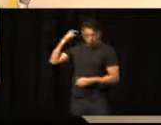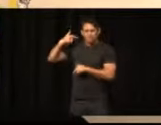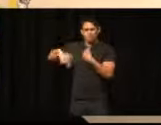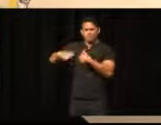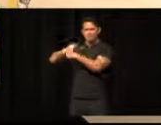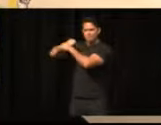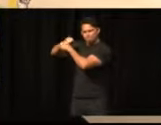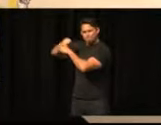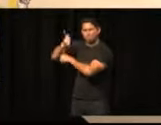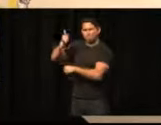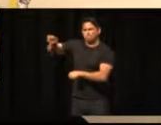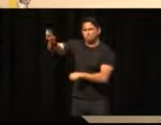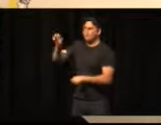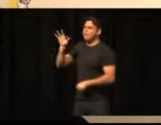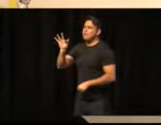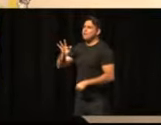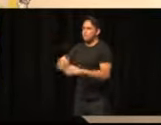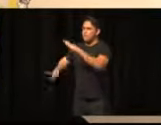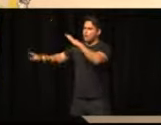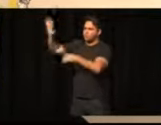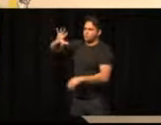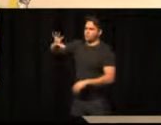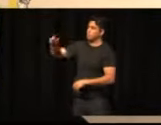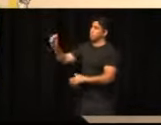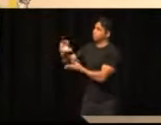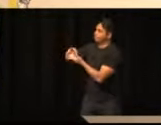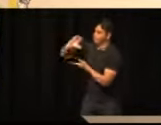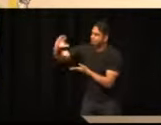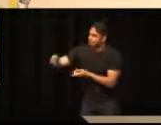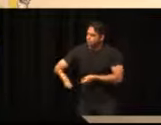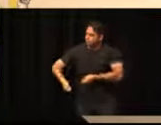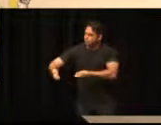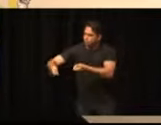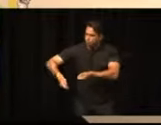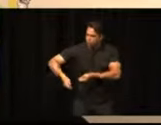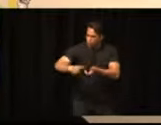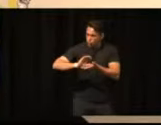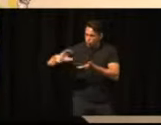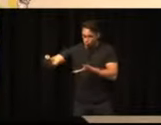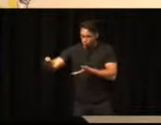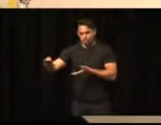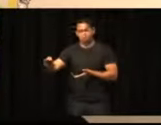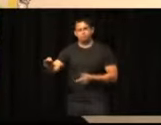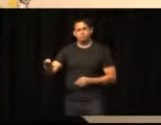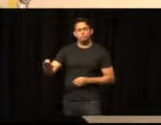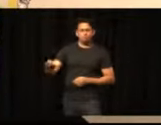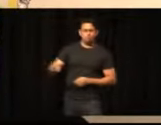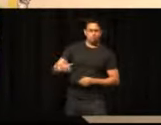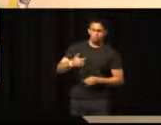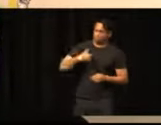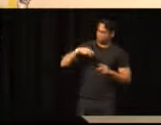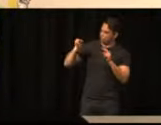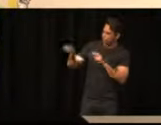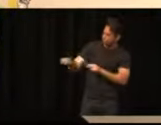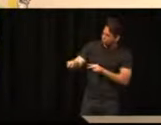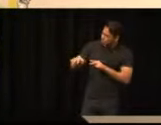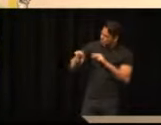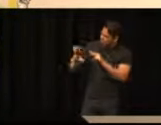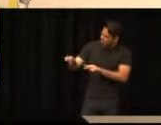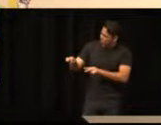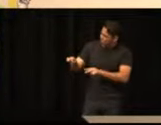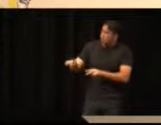de 15 años en una fundación que era donadora de recursos. Entonces yo escuchaba y sufrí